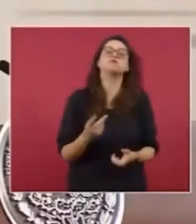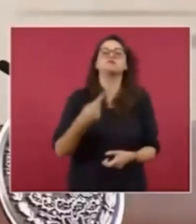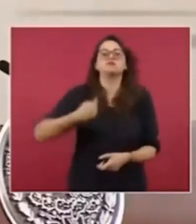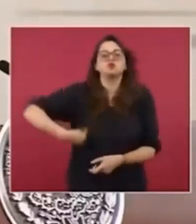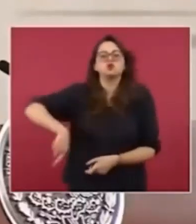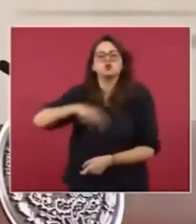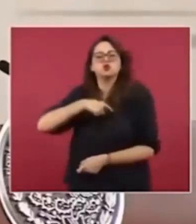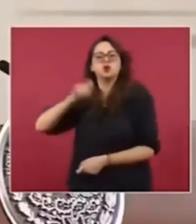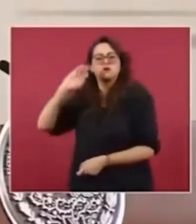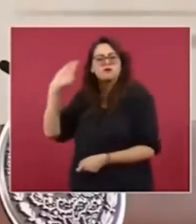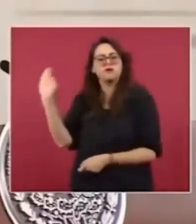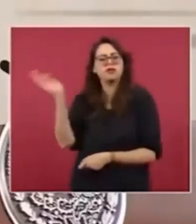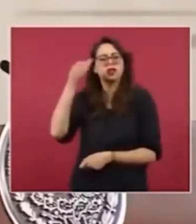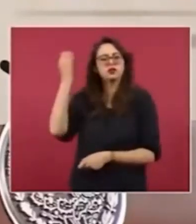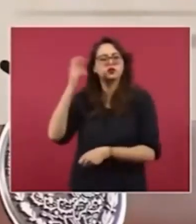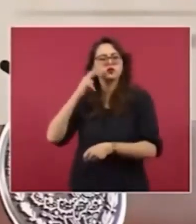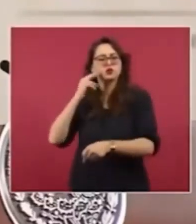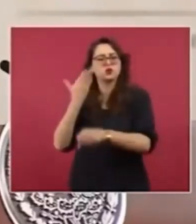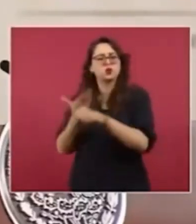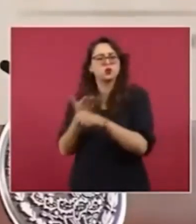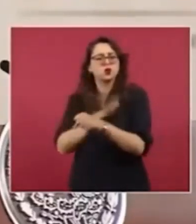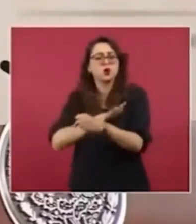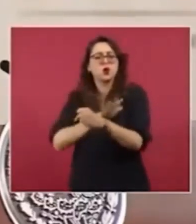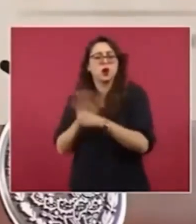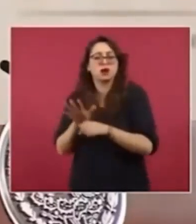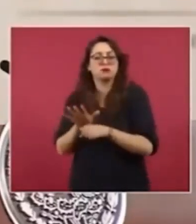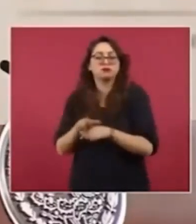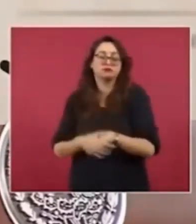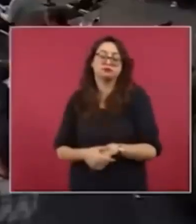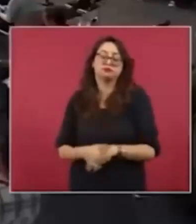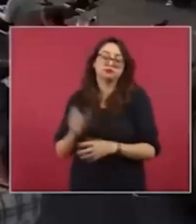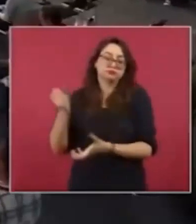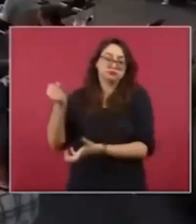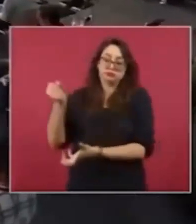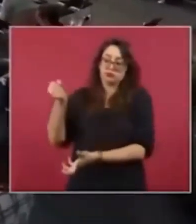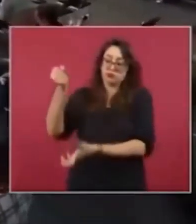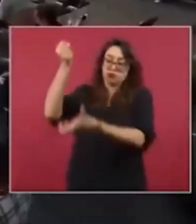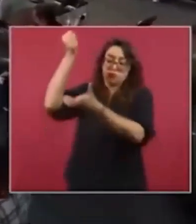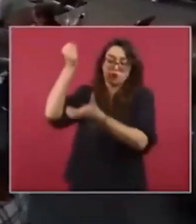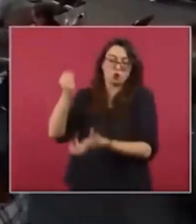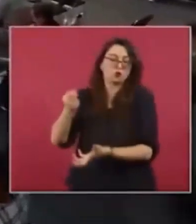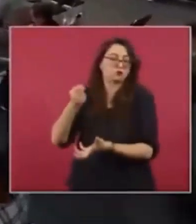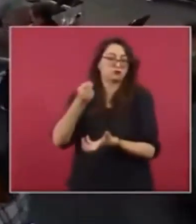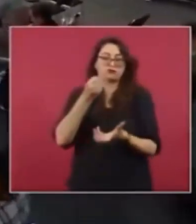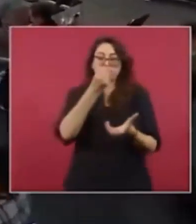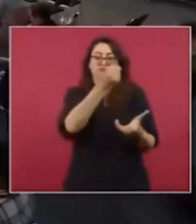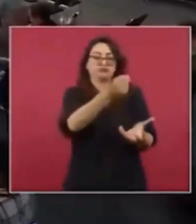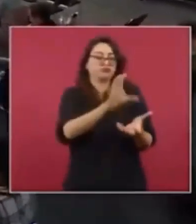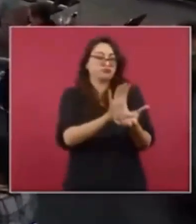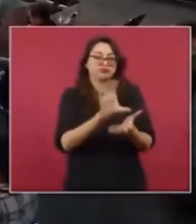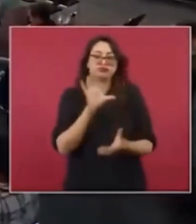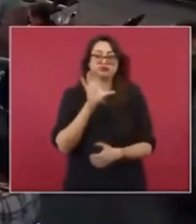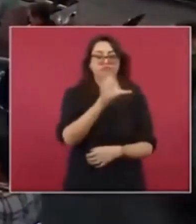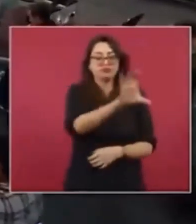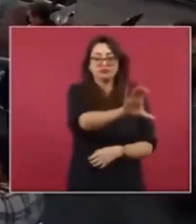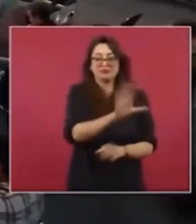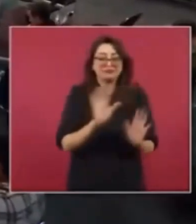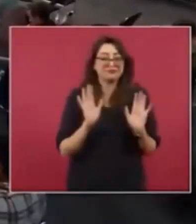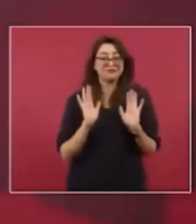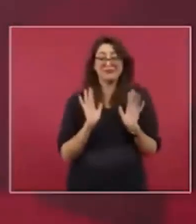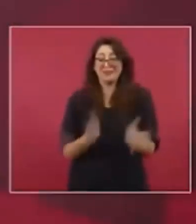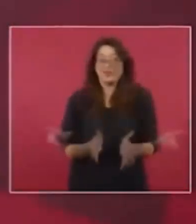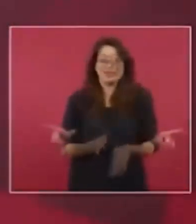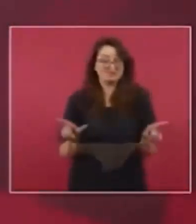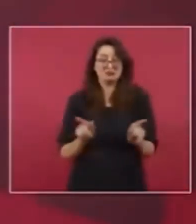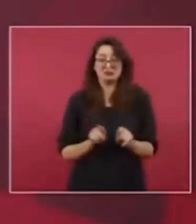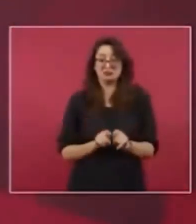un proyecto de presupuesto al Congreso y la Cámara de Diputados autoriza